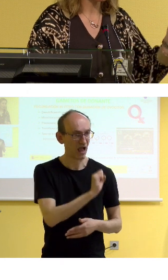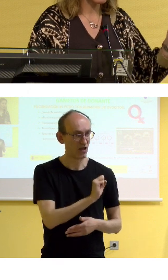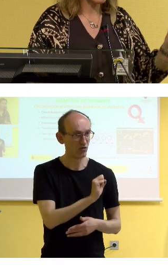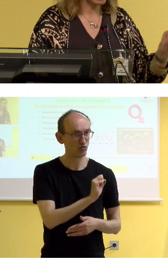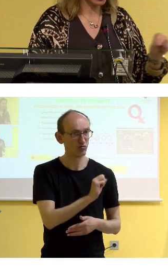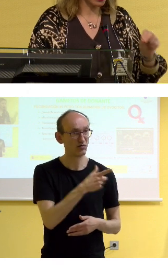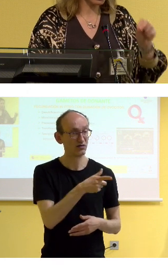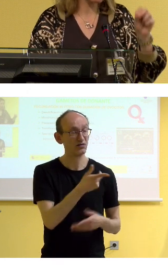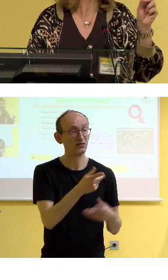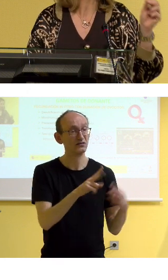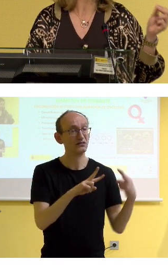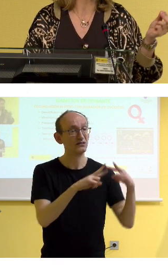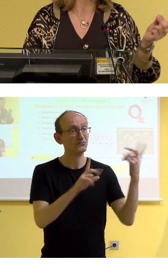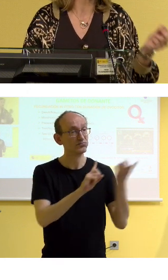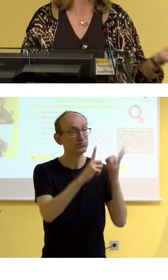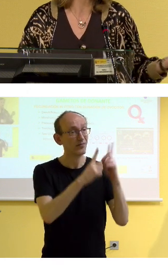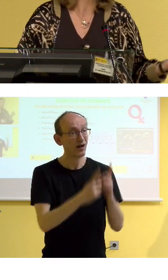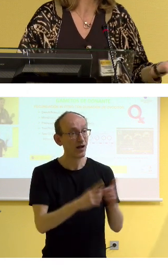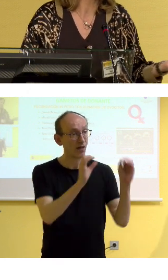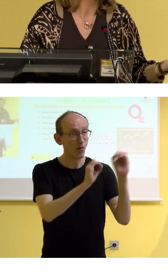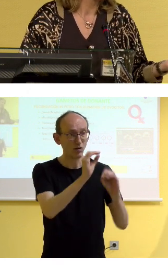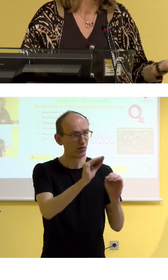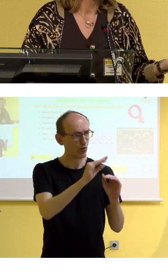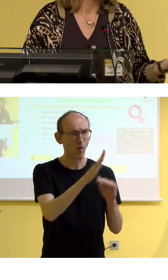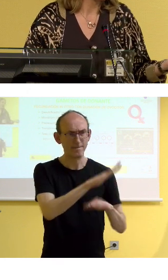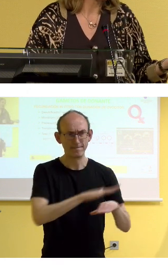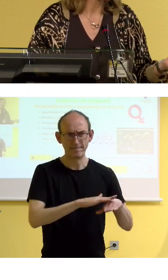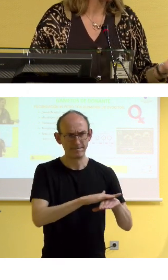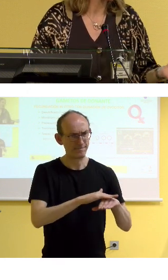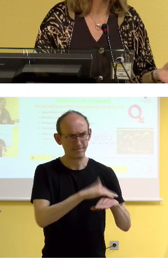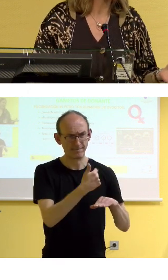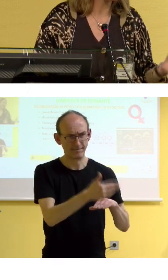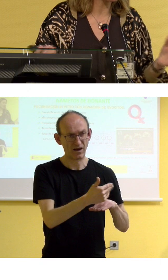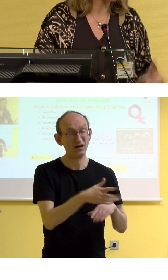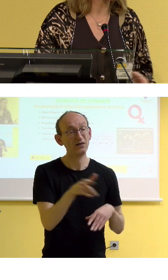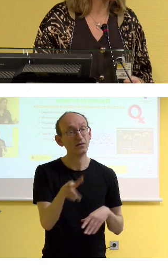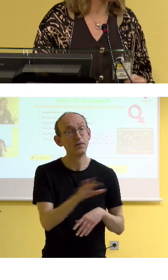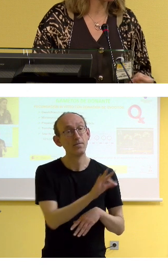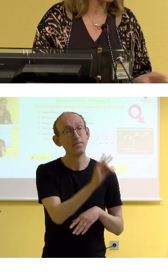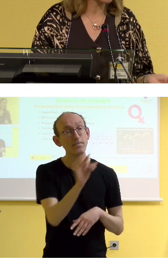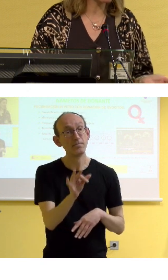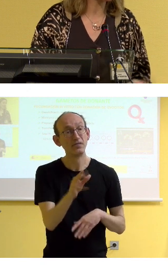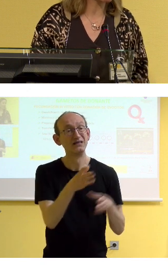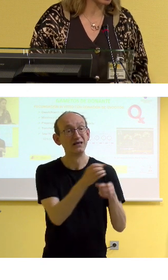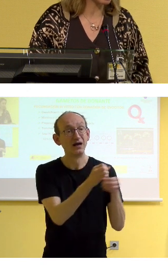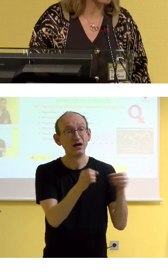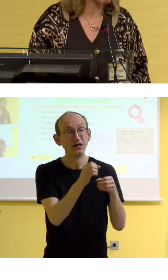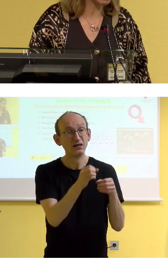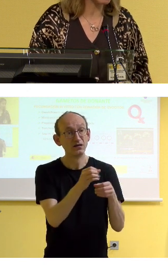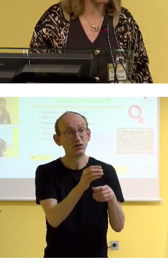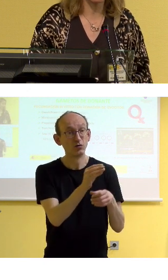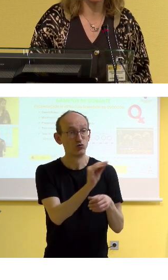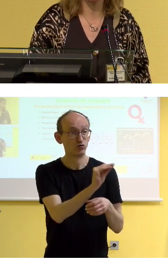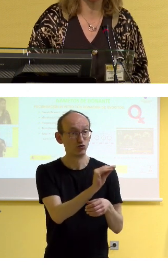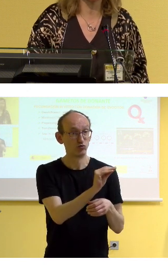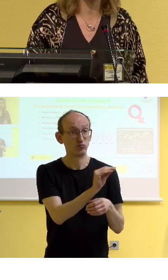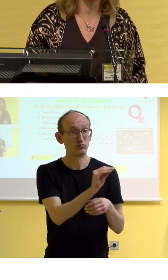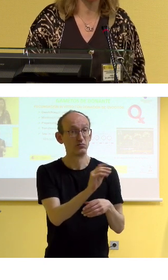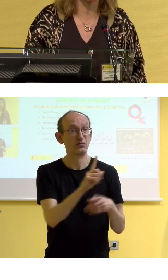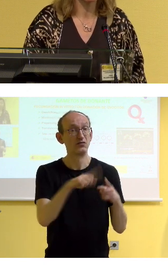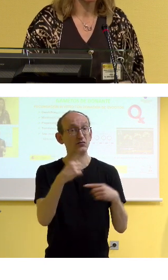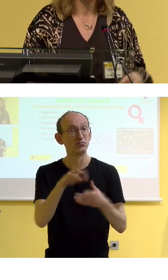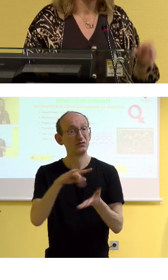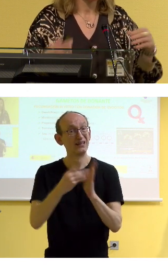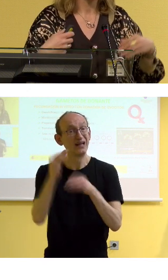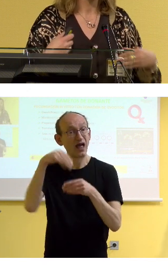tasa de esas alteraciones cromosómicas es muy baja y la tasa de éxito con ese número de ovocitos es muy alta, ¿vale? Entonces, lo que haríamos